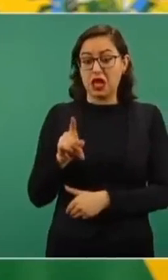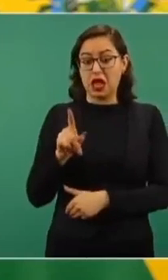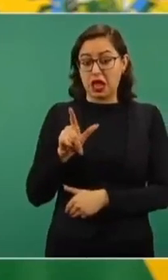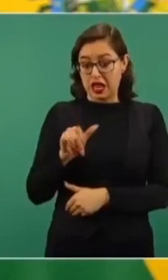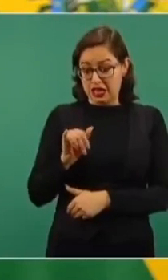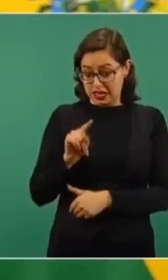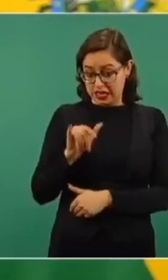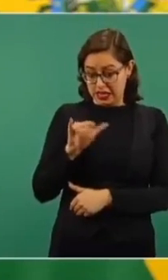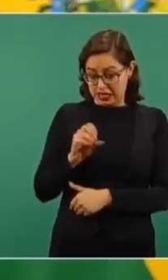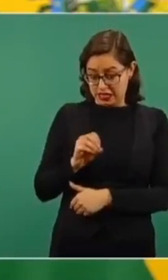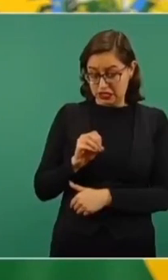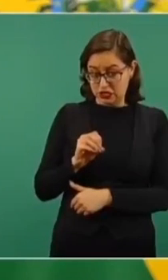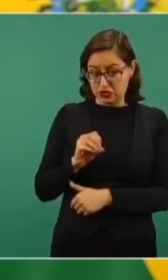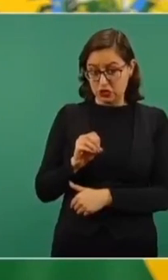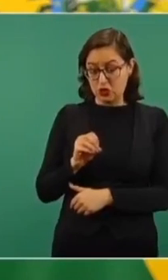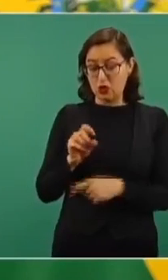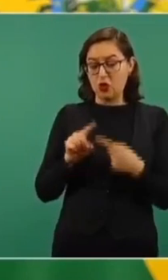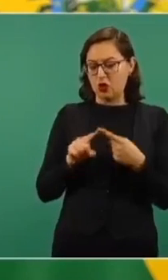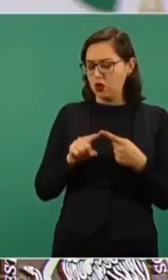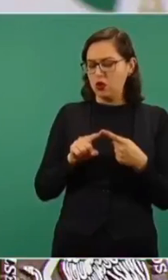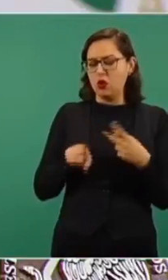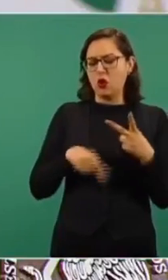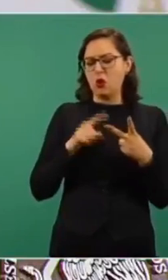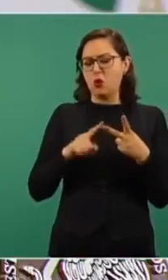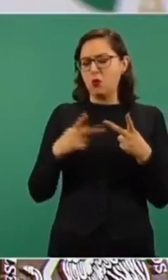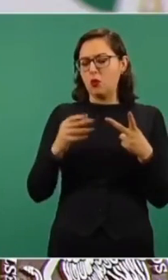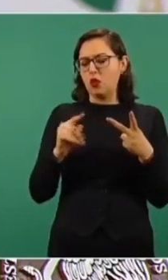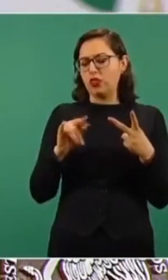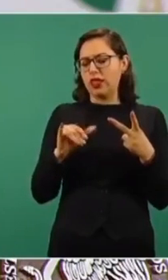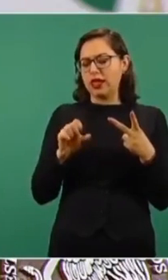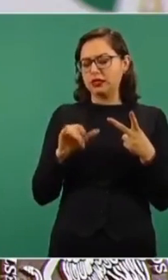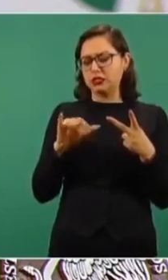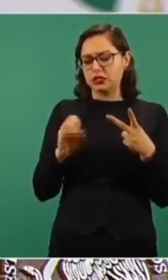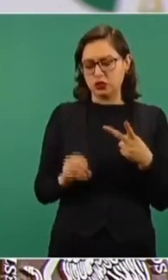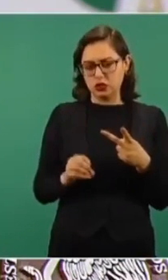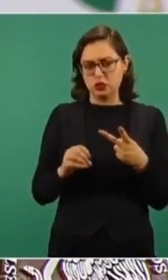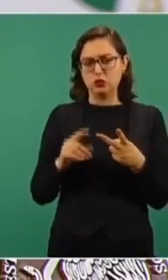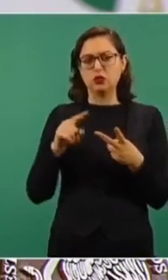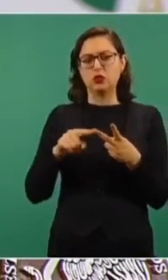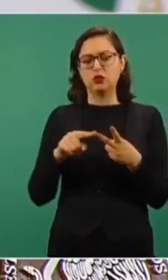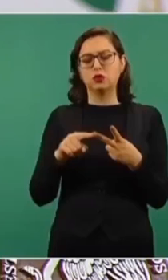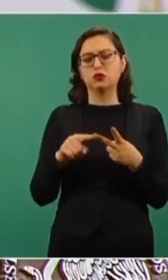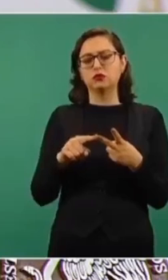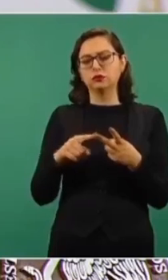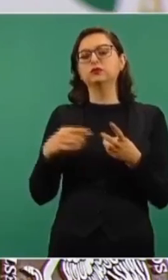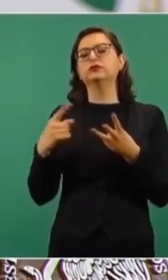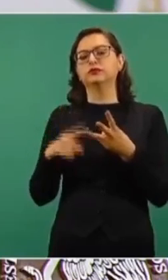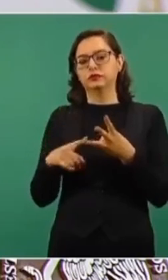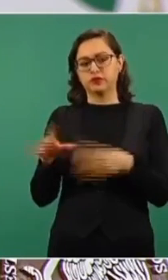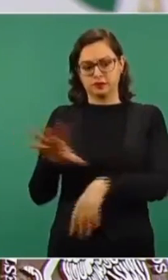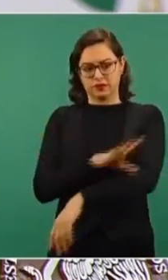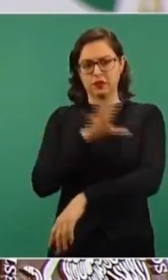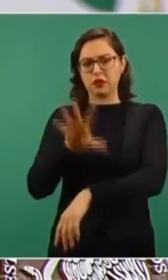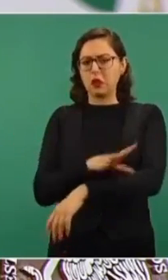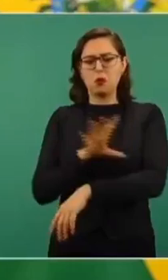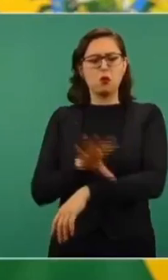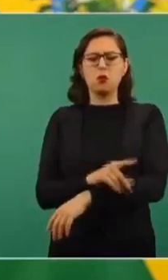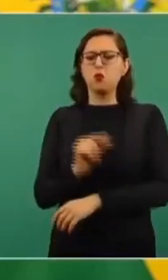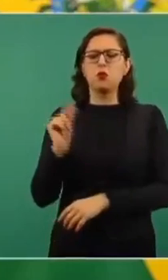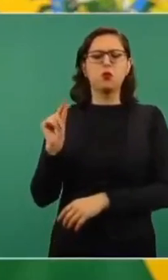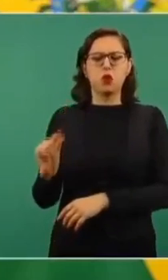de litio, cloruro de potasio, y estamos en la producción de baterías de litio a muy pequeña